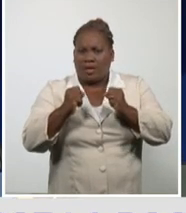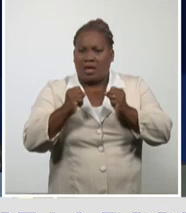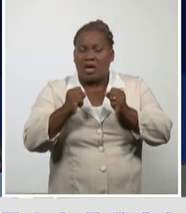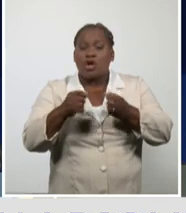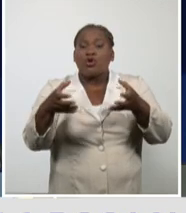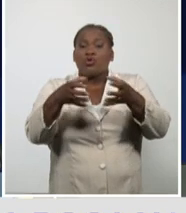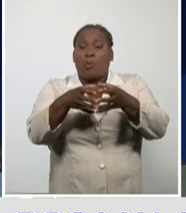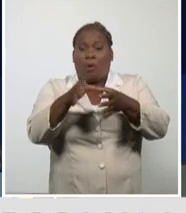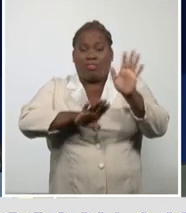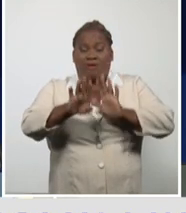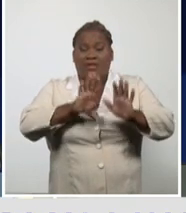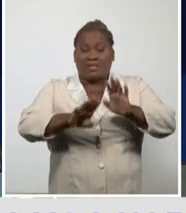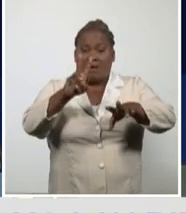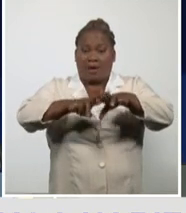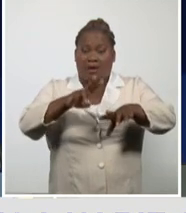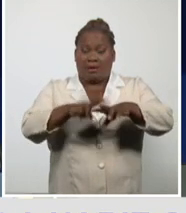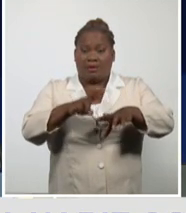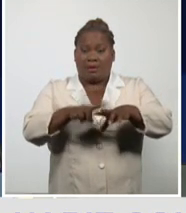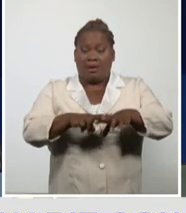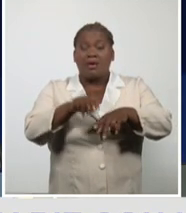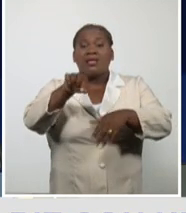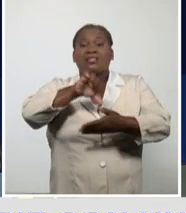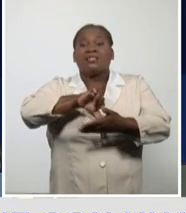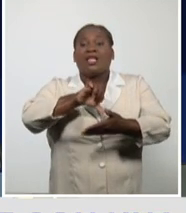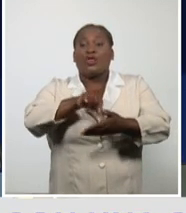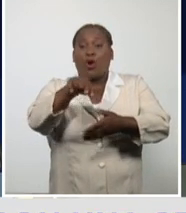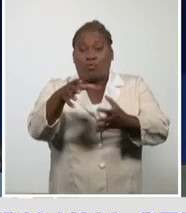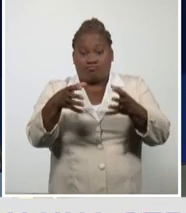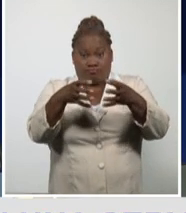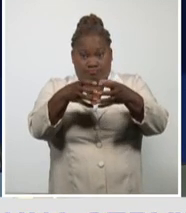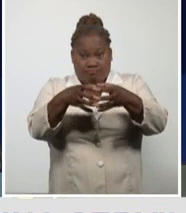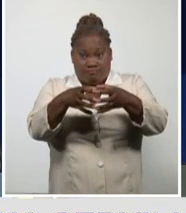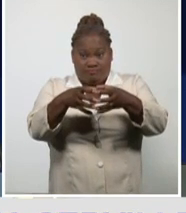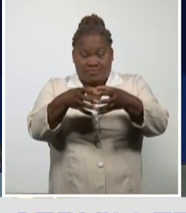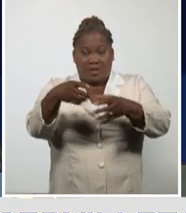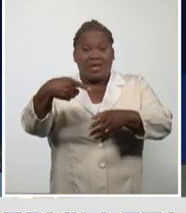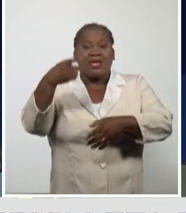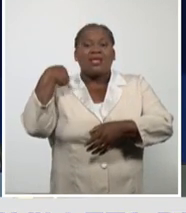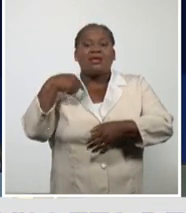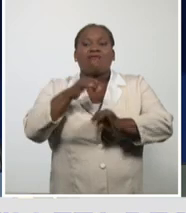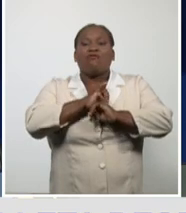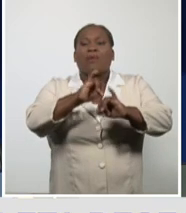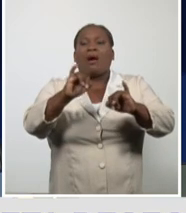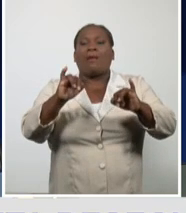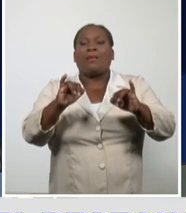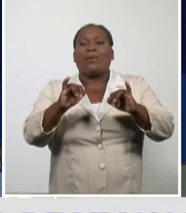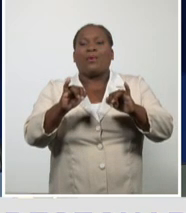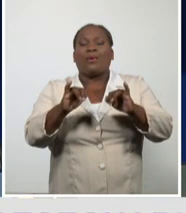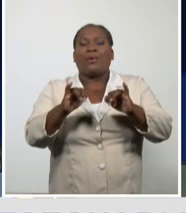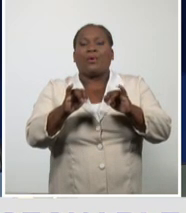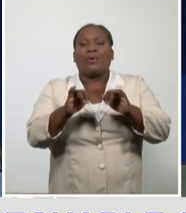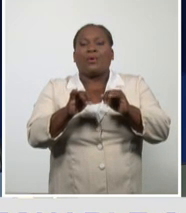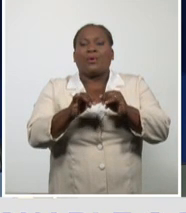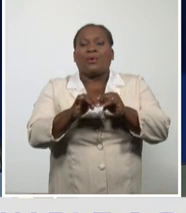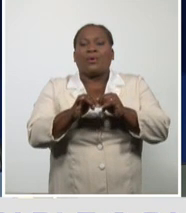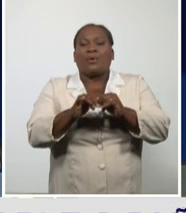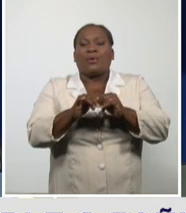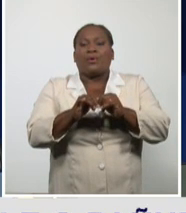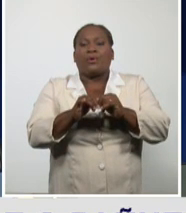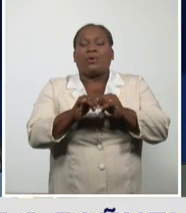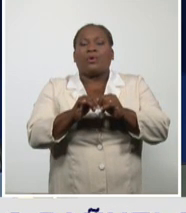Habana. Este es un centro que, como informamos anteriormente, se